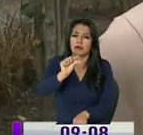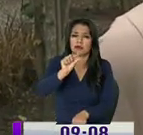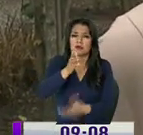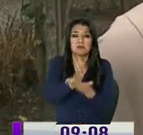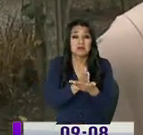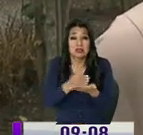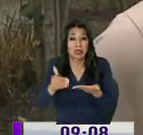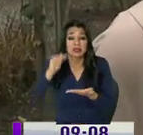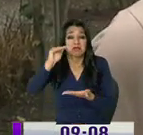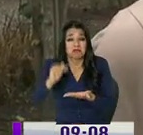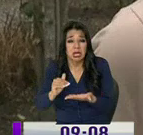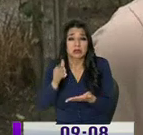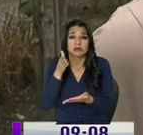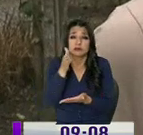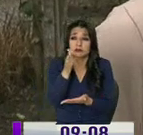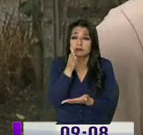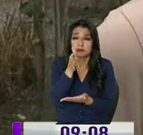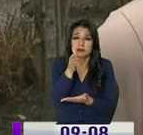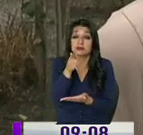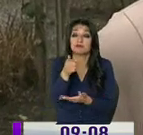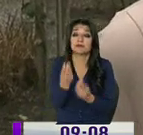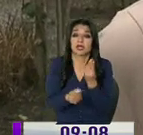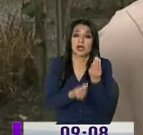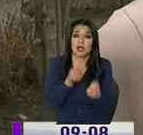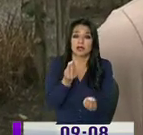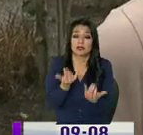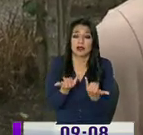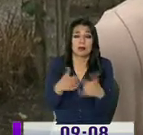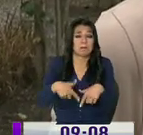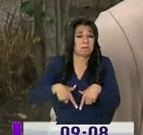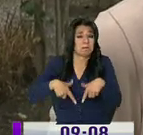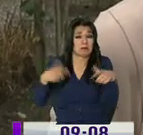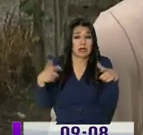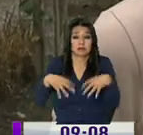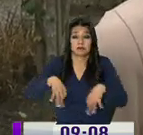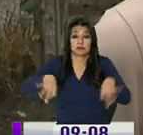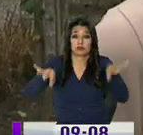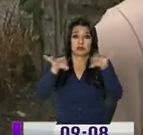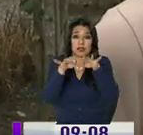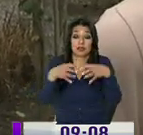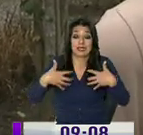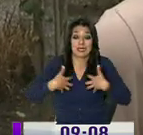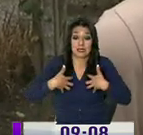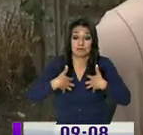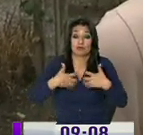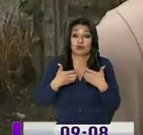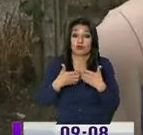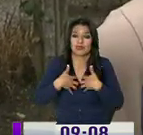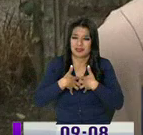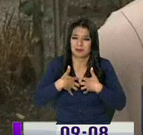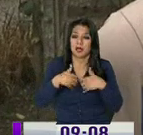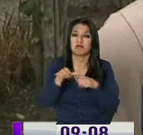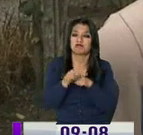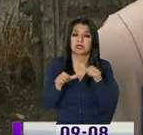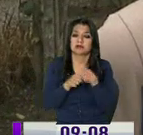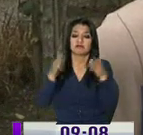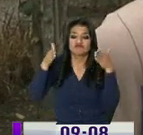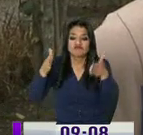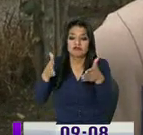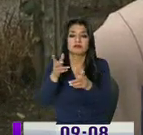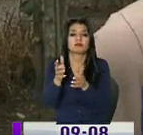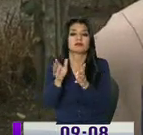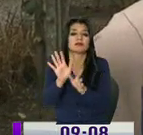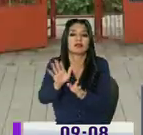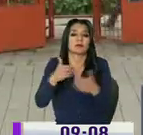del personal y el personal lo que está haciendo, que es mayoritariamente el equipo de fauna y de administración, es la atención a